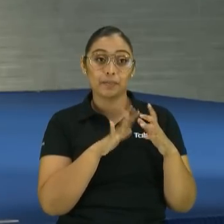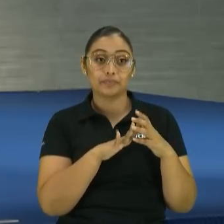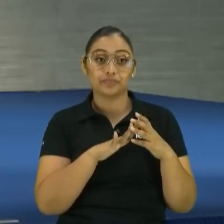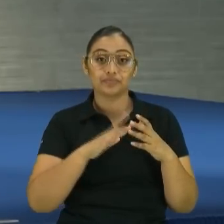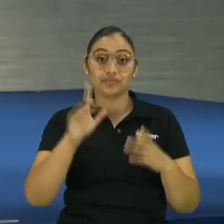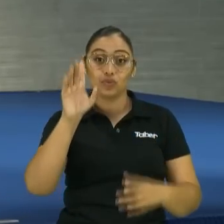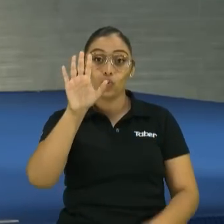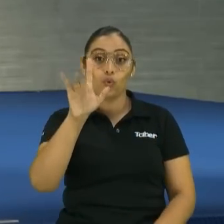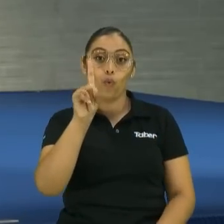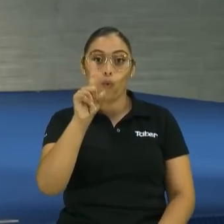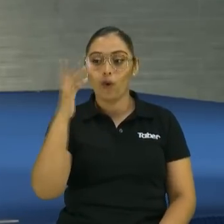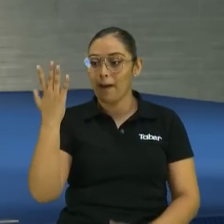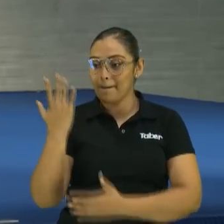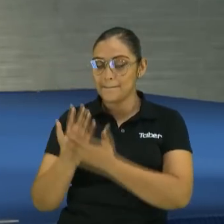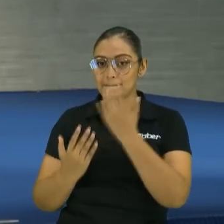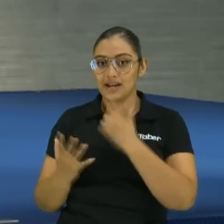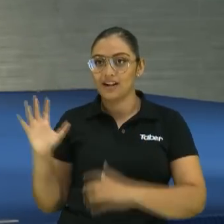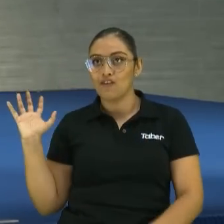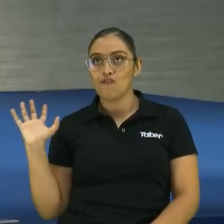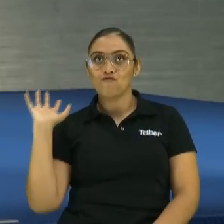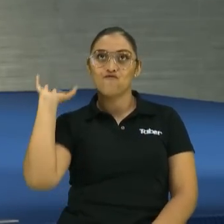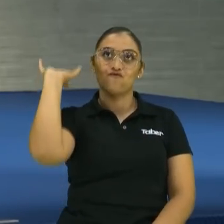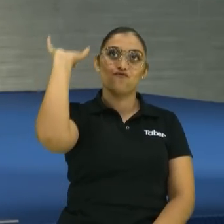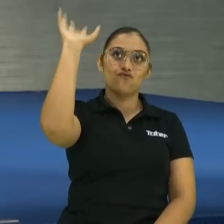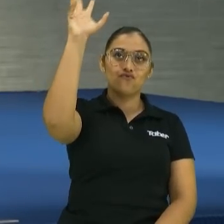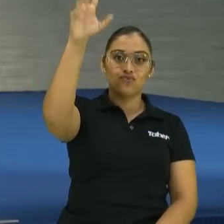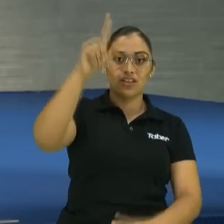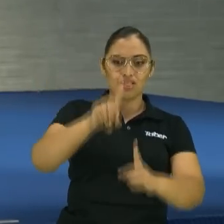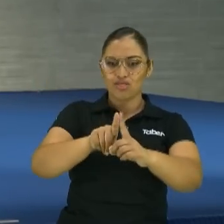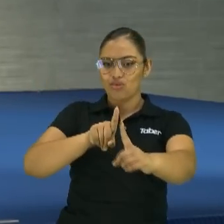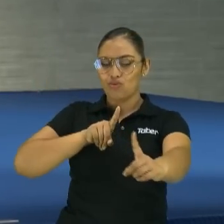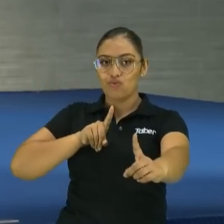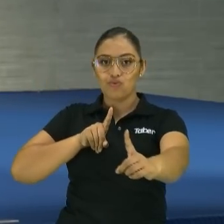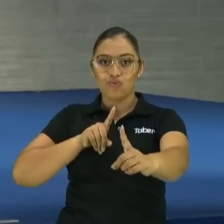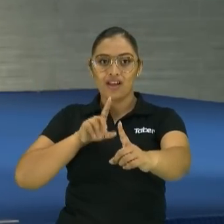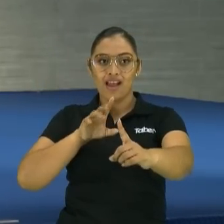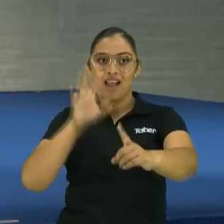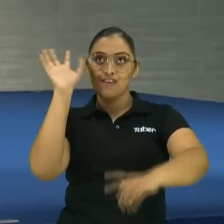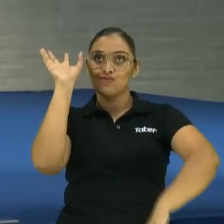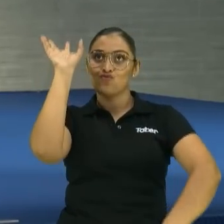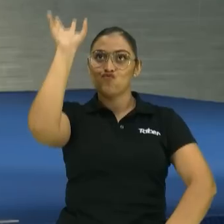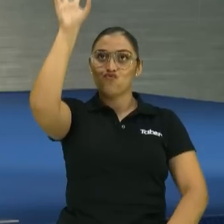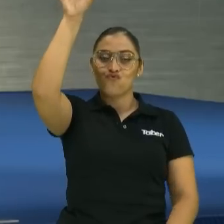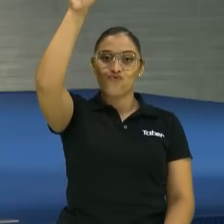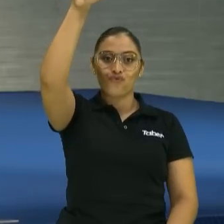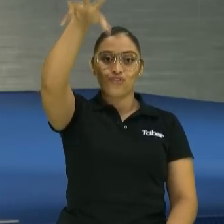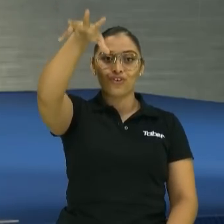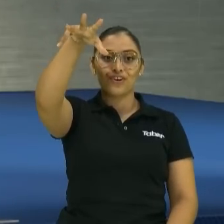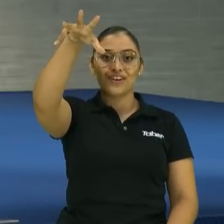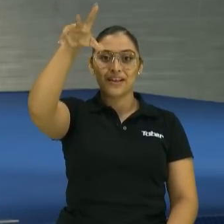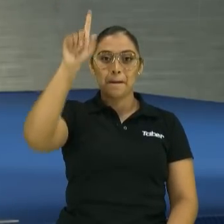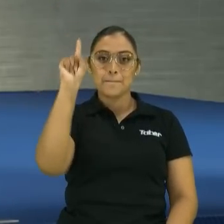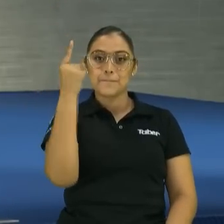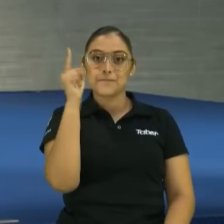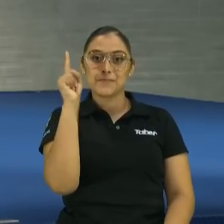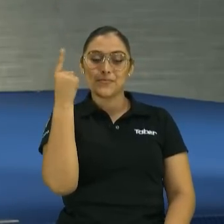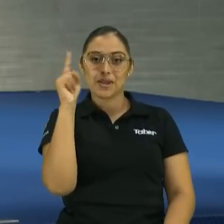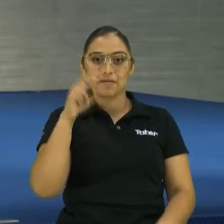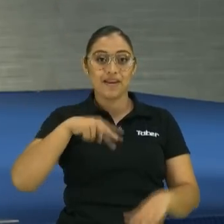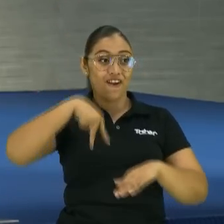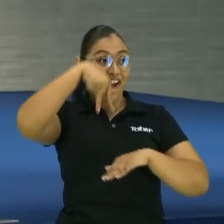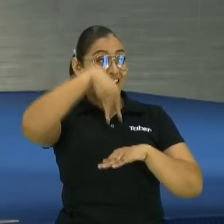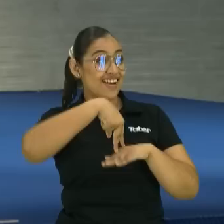una mano hace y no mete la canasta en pura red no tocó el aro en pura red el primero que saltó fue Jordan